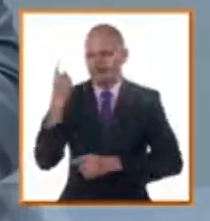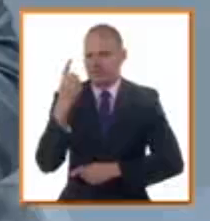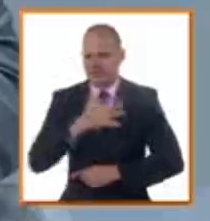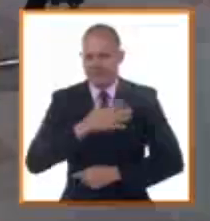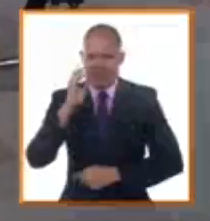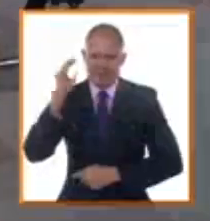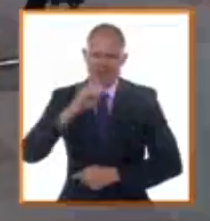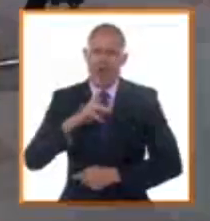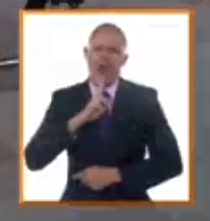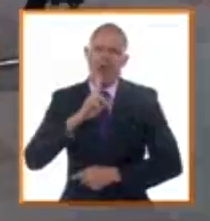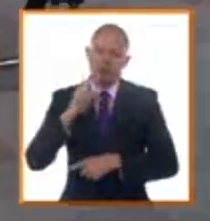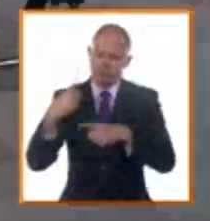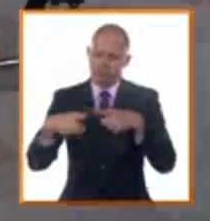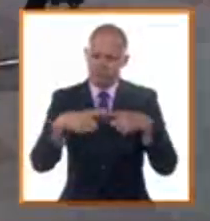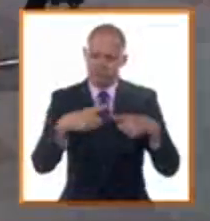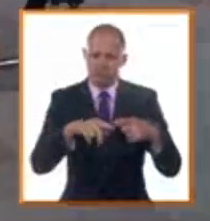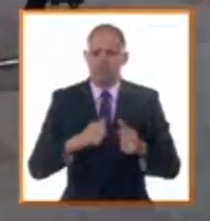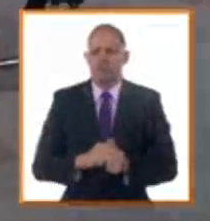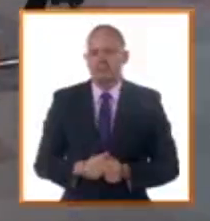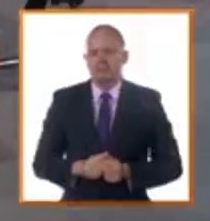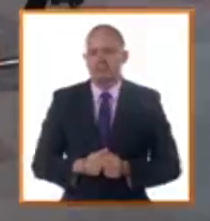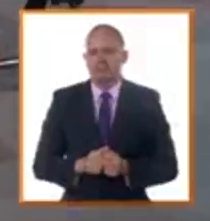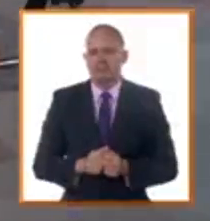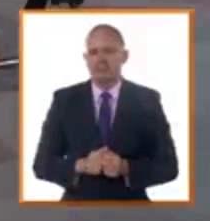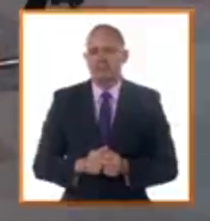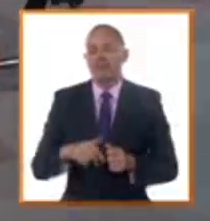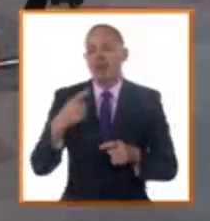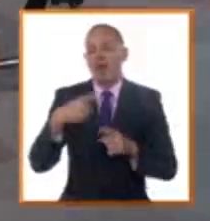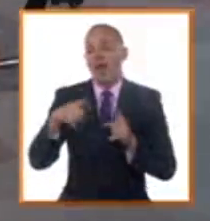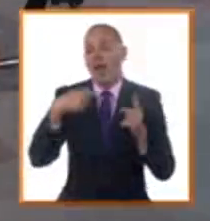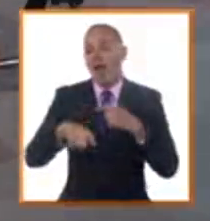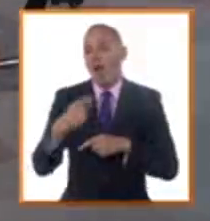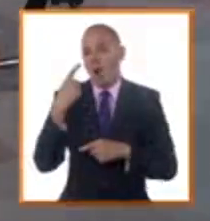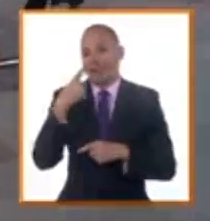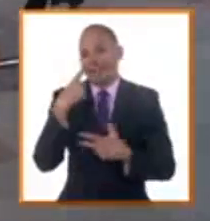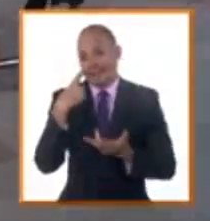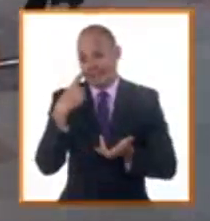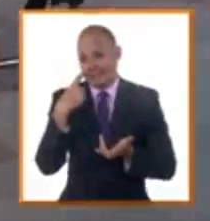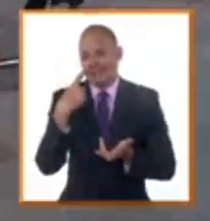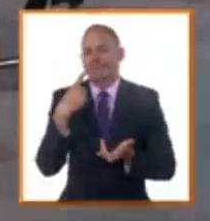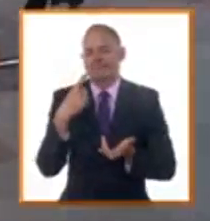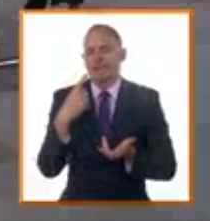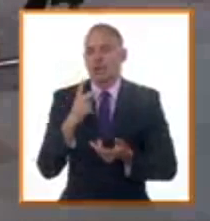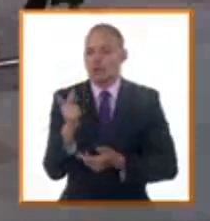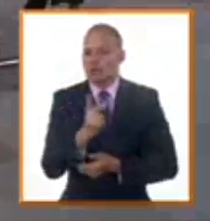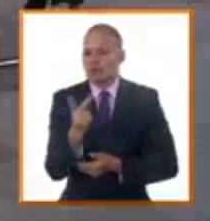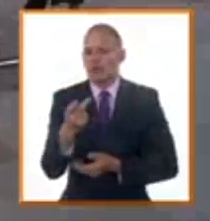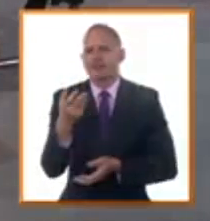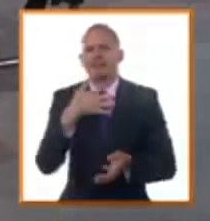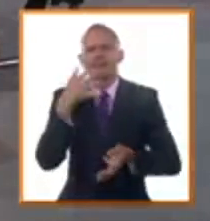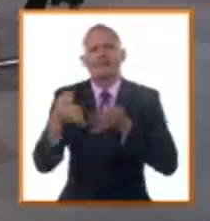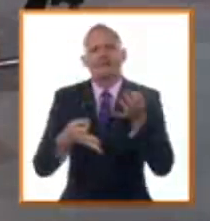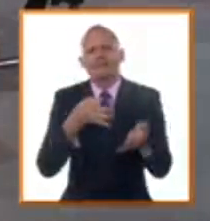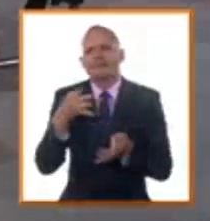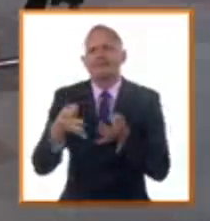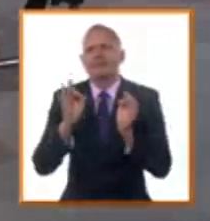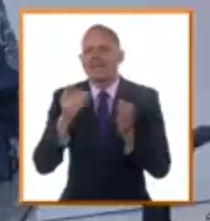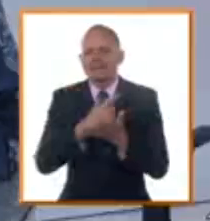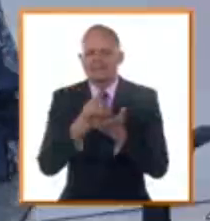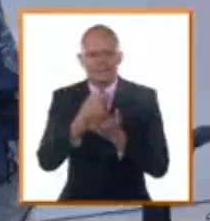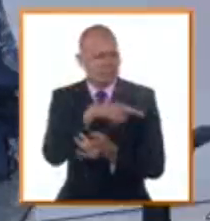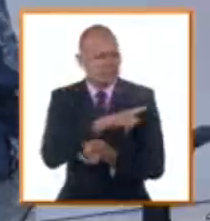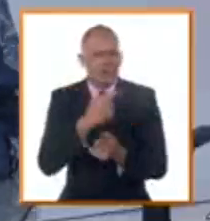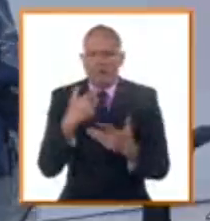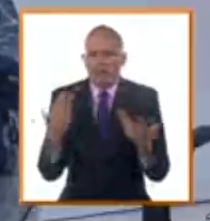por estar. Y con ellos vamos a estar acercándonos sobre todo a qué fue lo que pasó concretamente en los últimos días, en